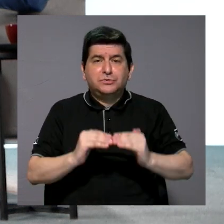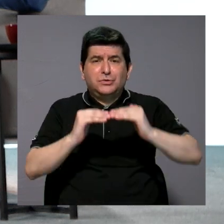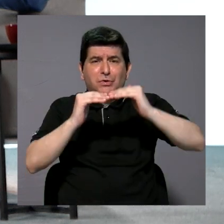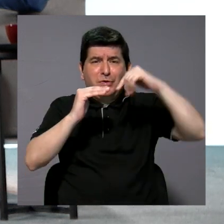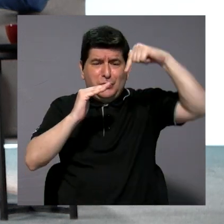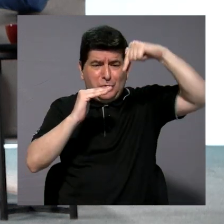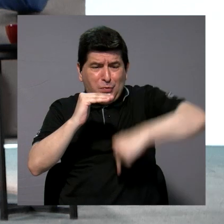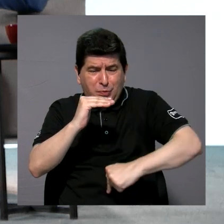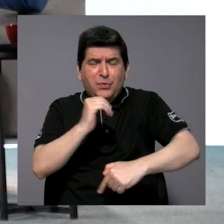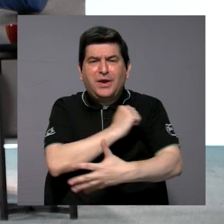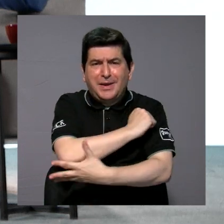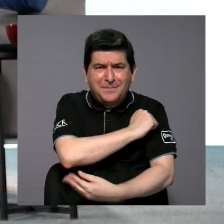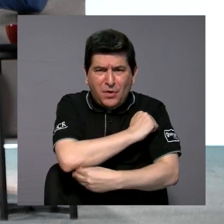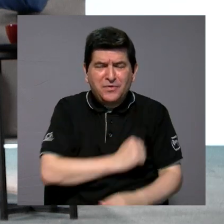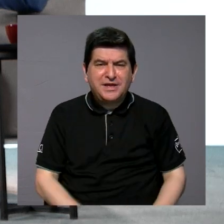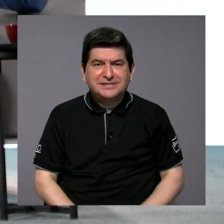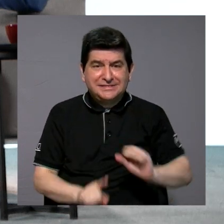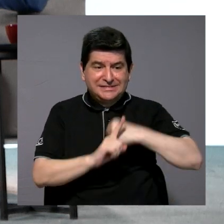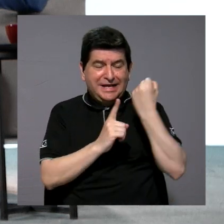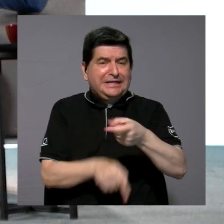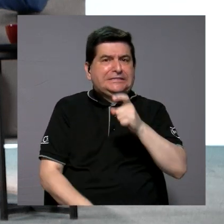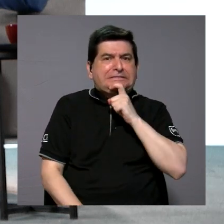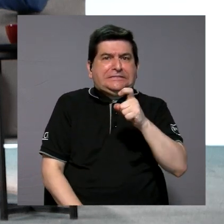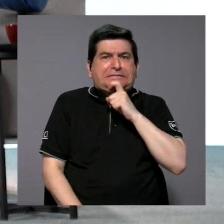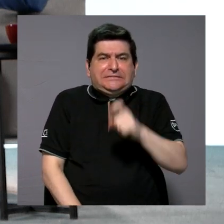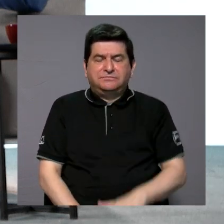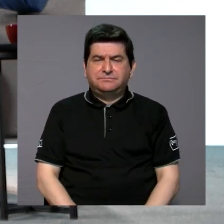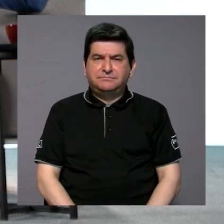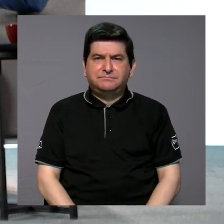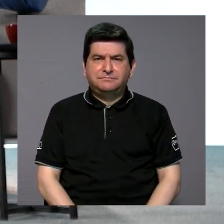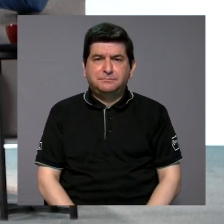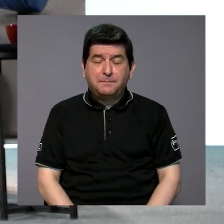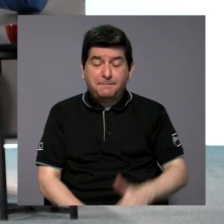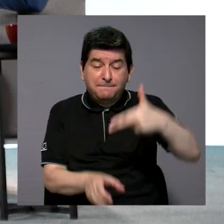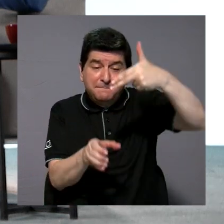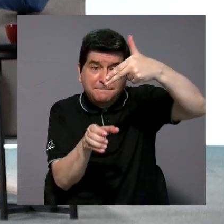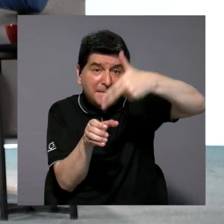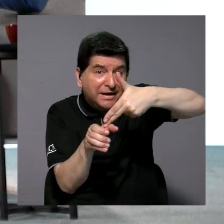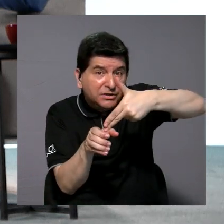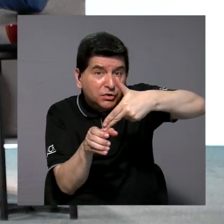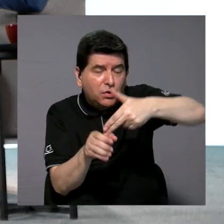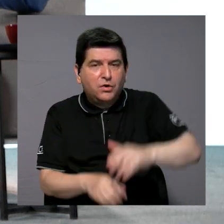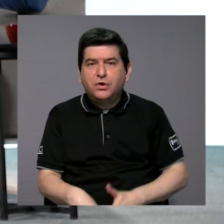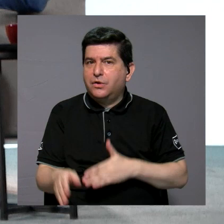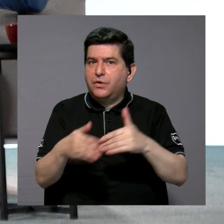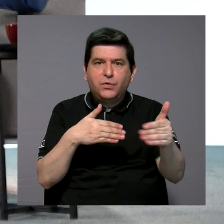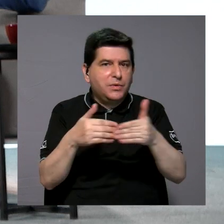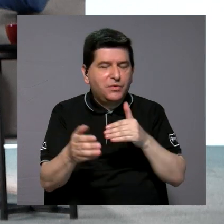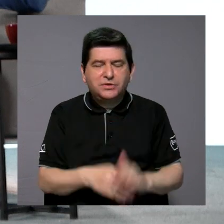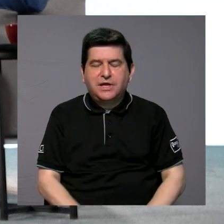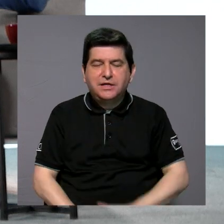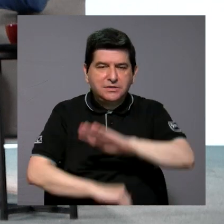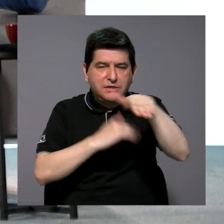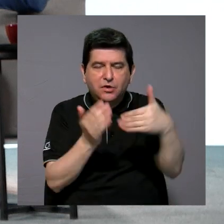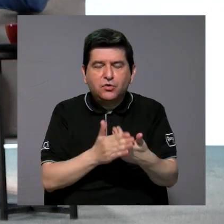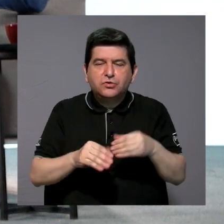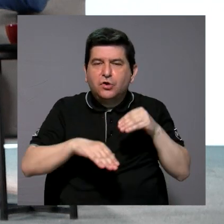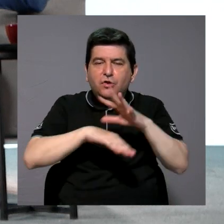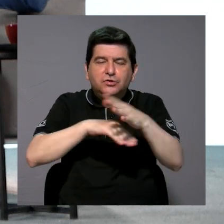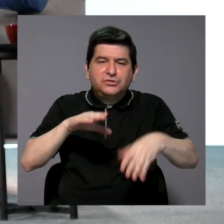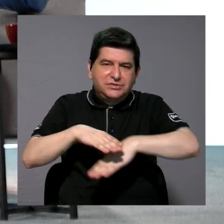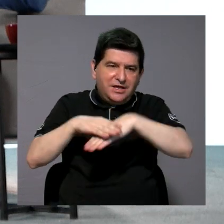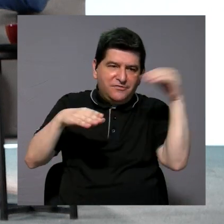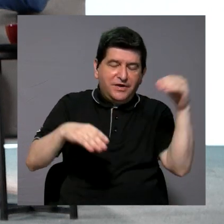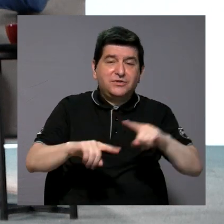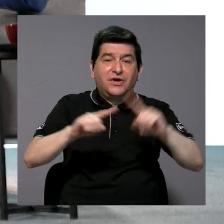nosotros, estamos en esa encrucijada, en donde el petróleo, sea como sea, y con todas sus externalidades, sigue siendo